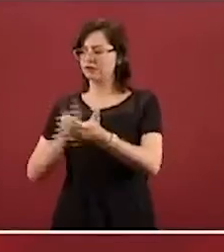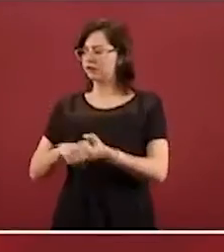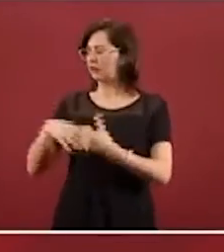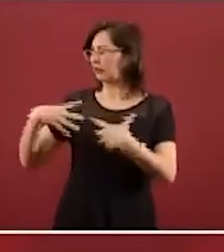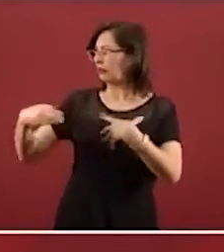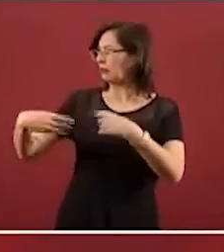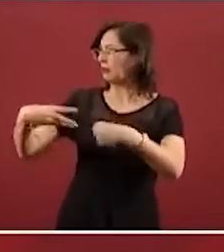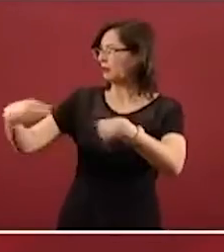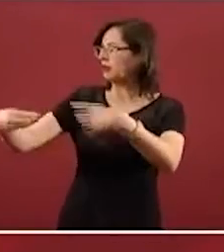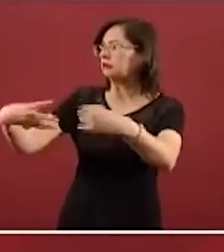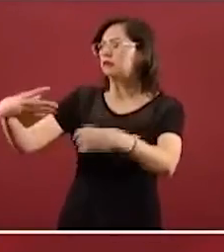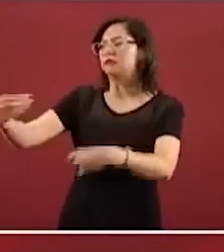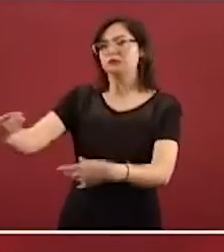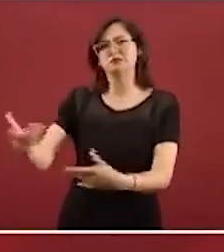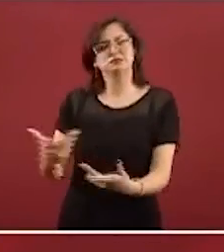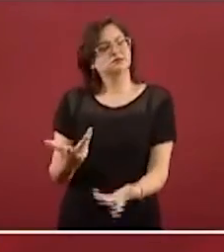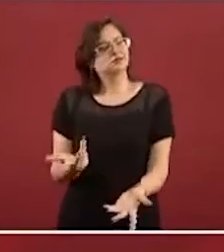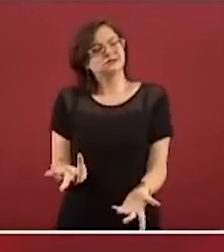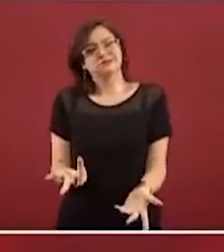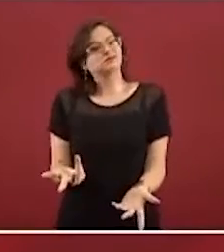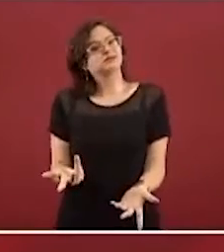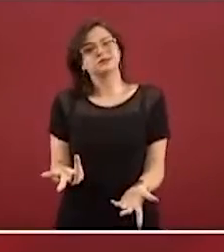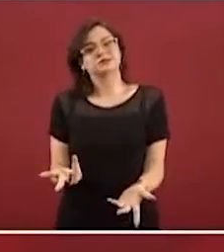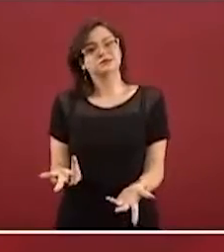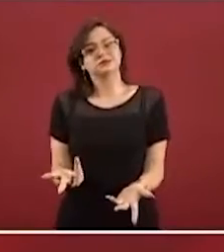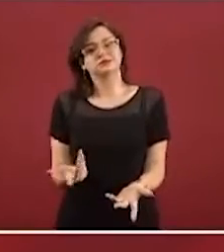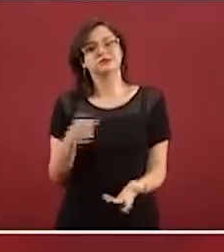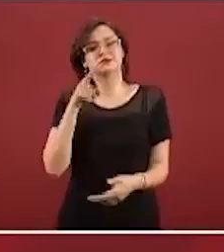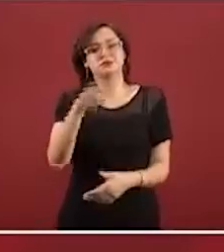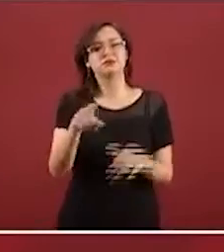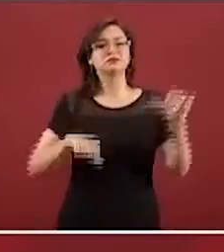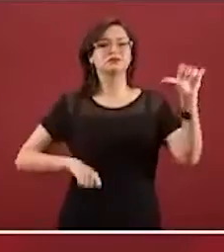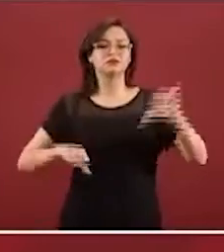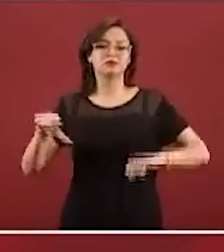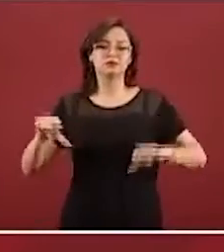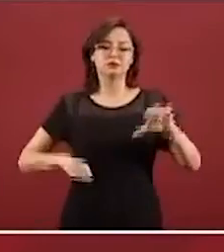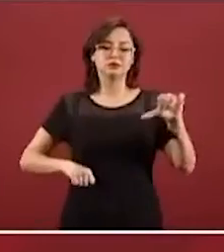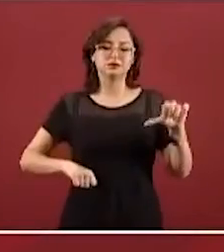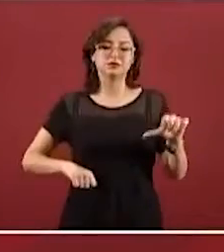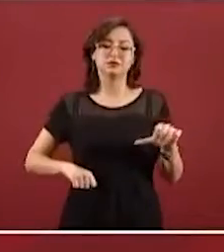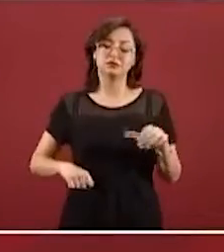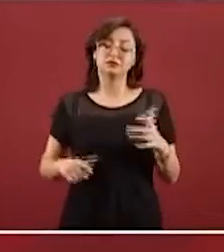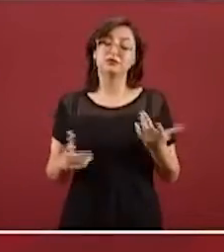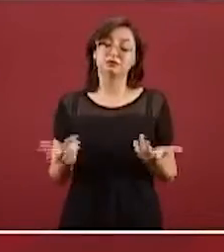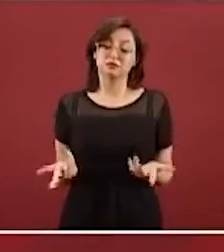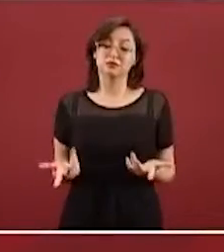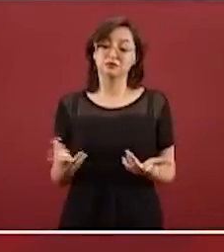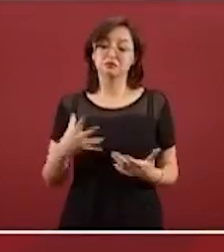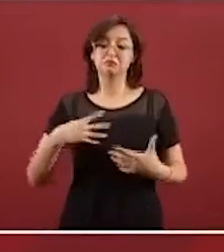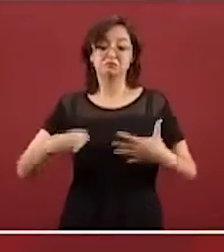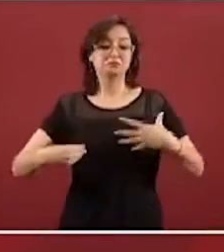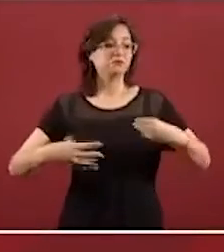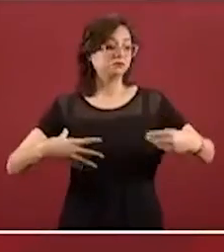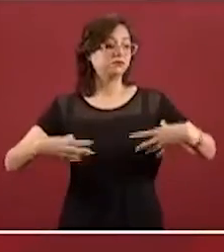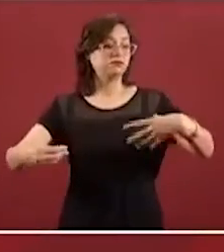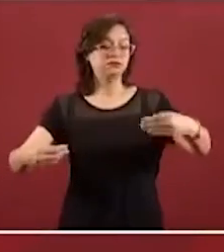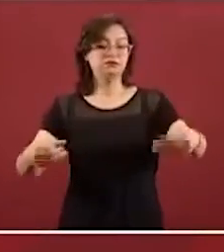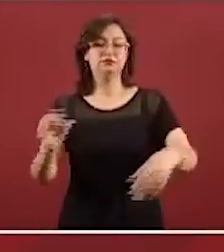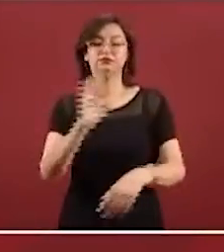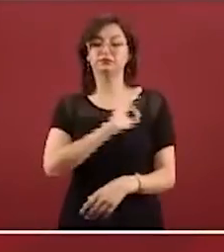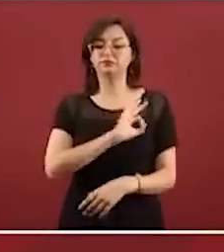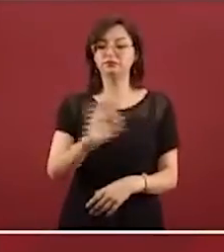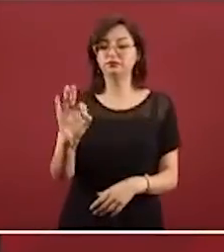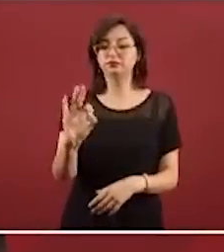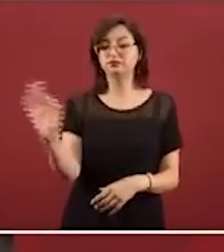está exento. Entonces, cada vez que estás en actividades, puedes contagiarte o puedes,